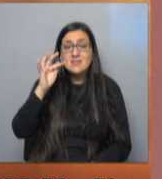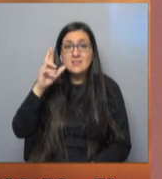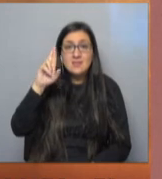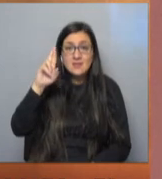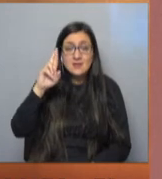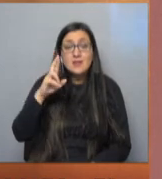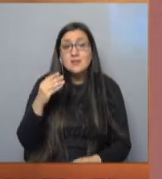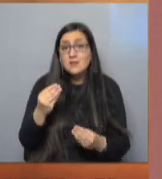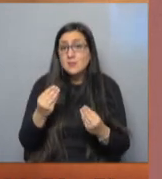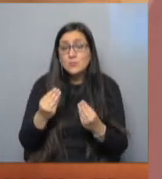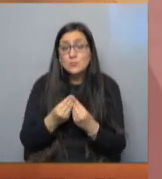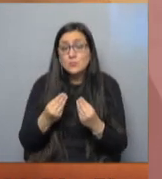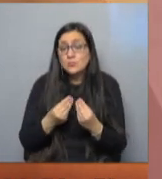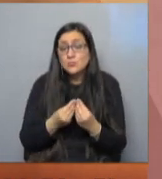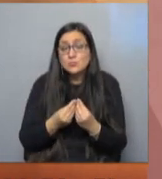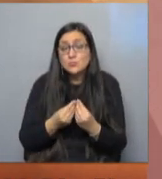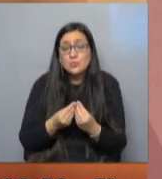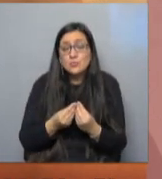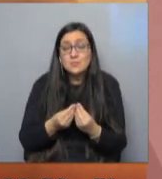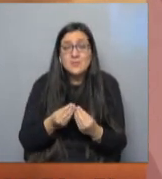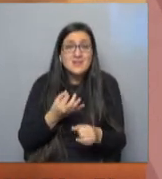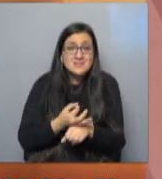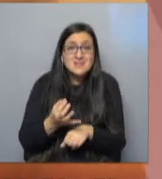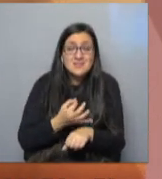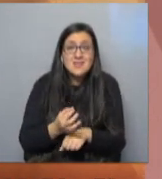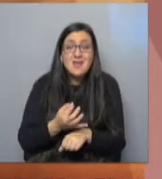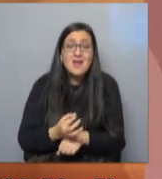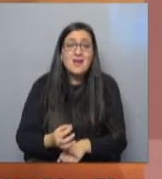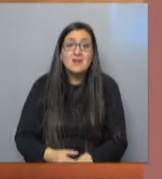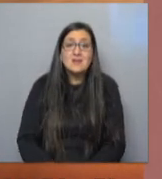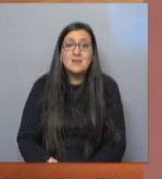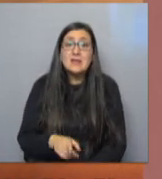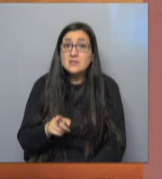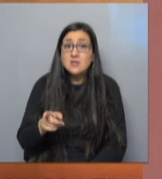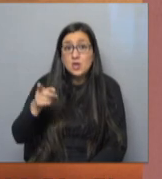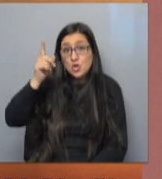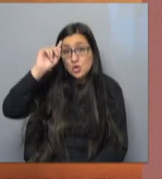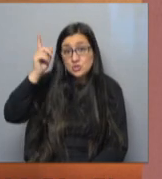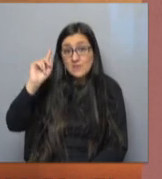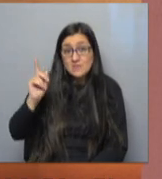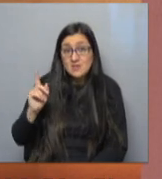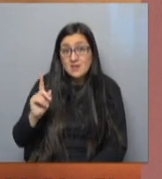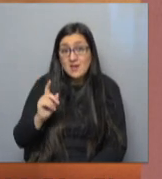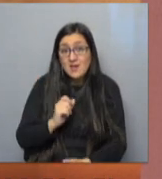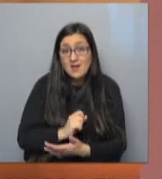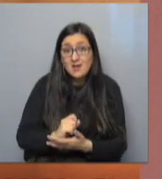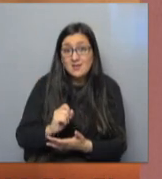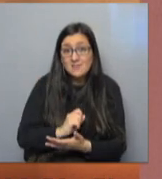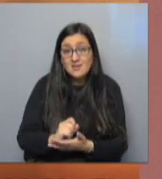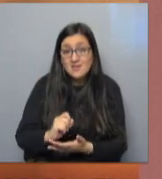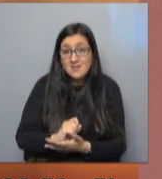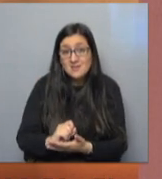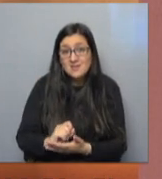tiene bueno siempre tuvo mucho que enseñar por su maestría escribir que quería ella